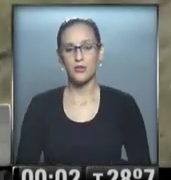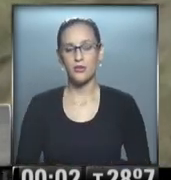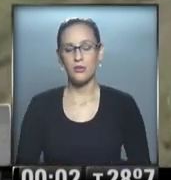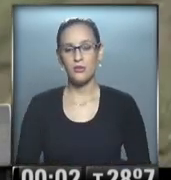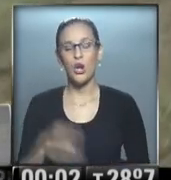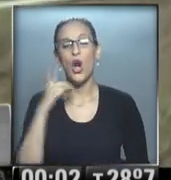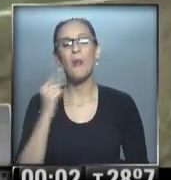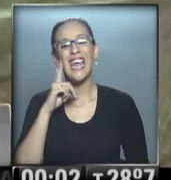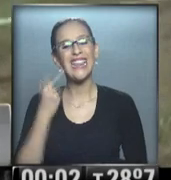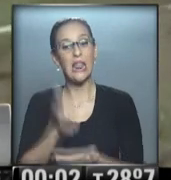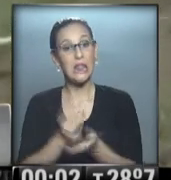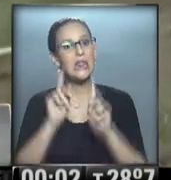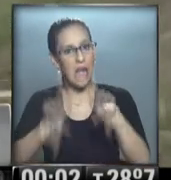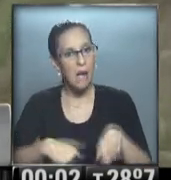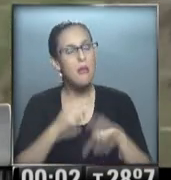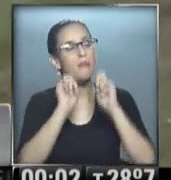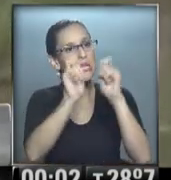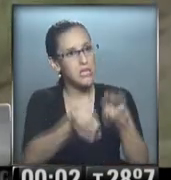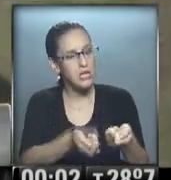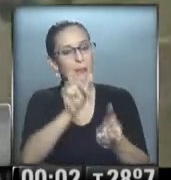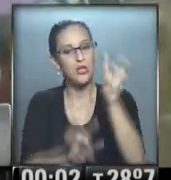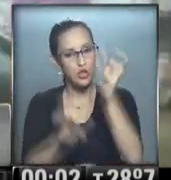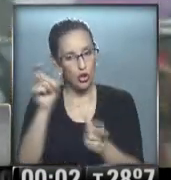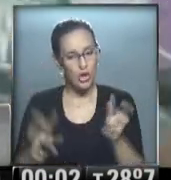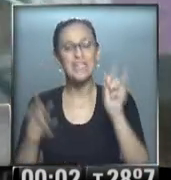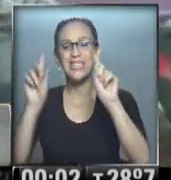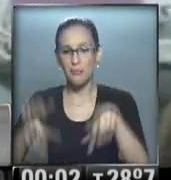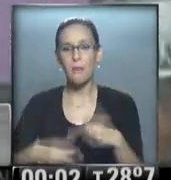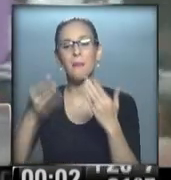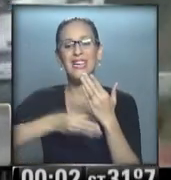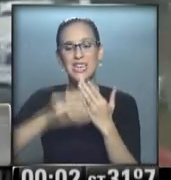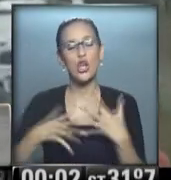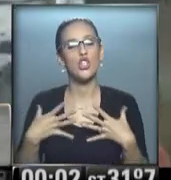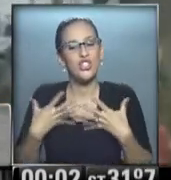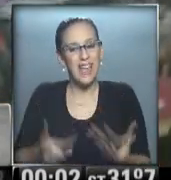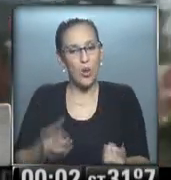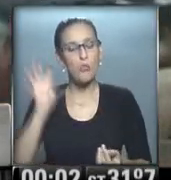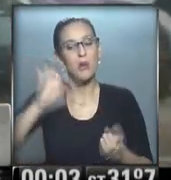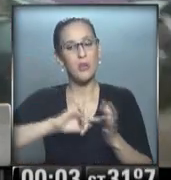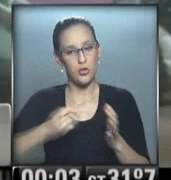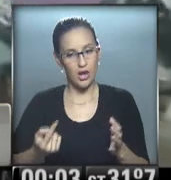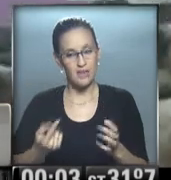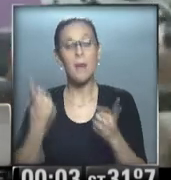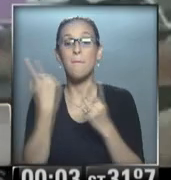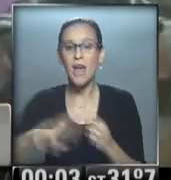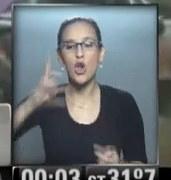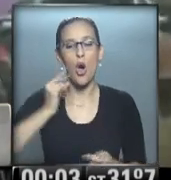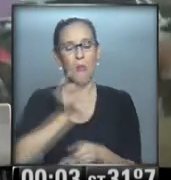El intendente también estuvo de la ciudad de Villa Gesell y por supuesto también el ministro de Salud de la provincia de Buenos Aires, pero el gobernador Daniel